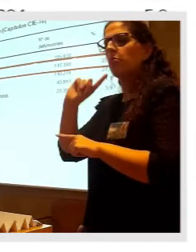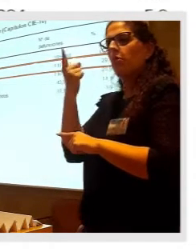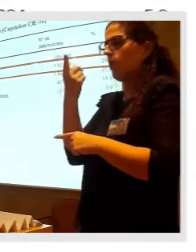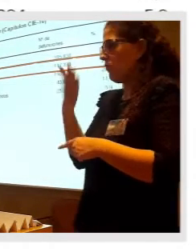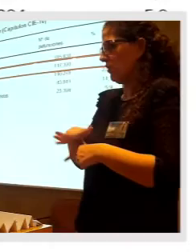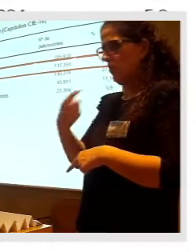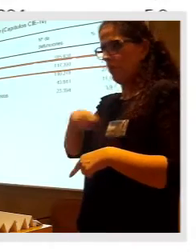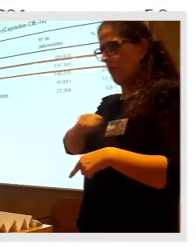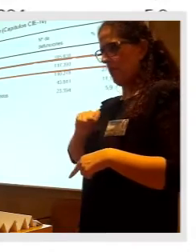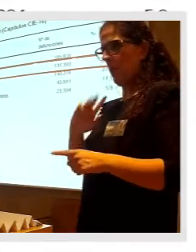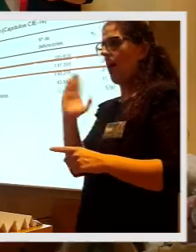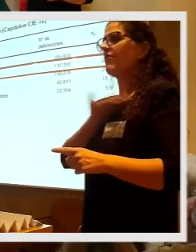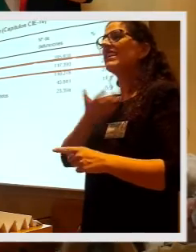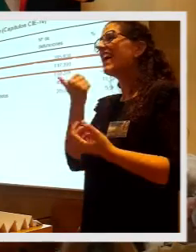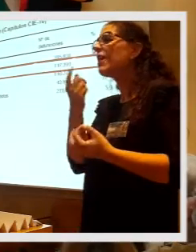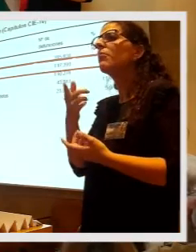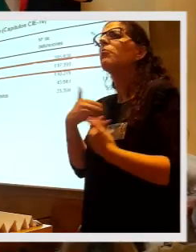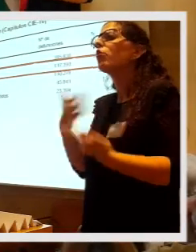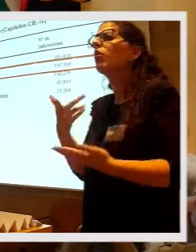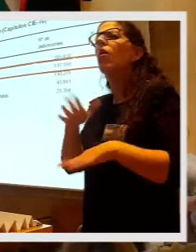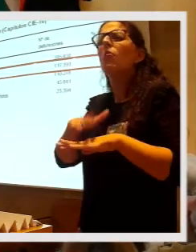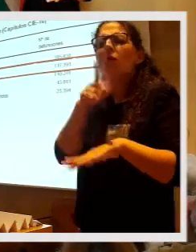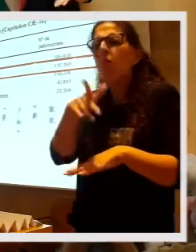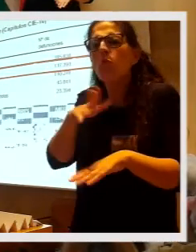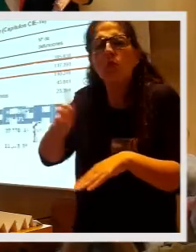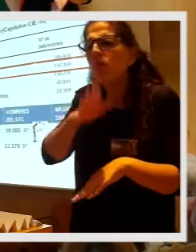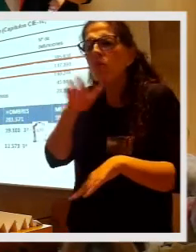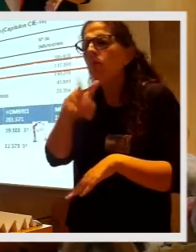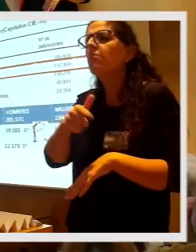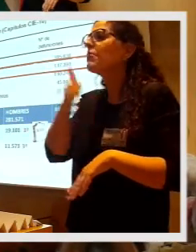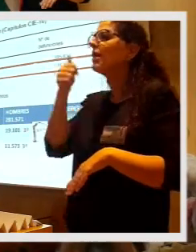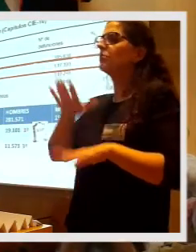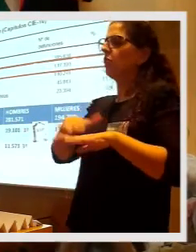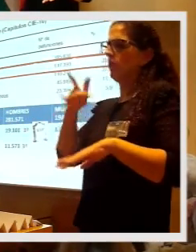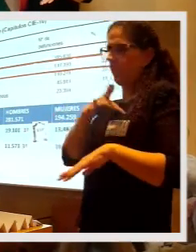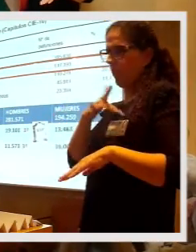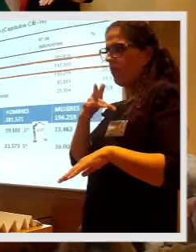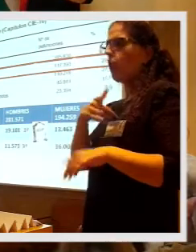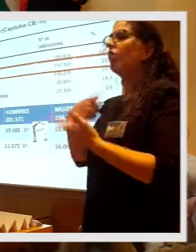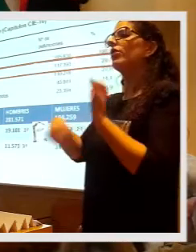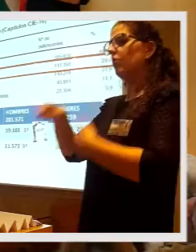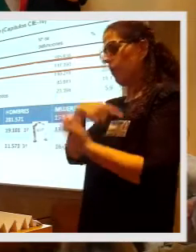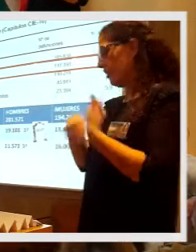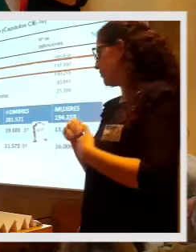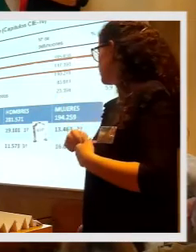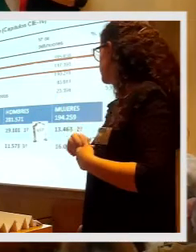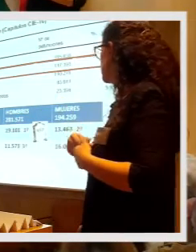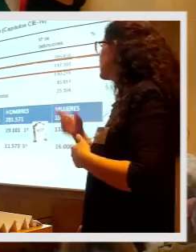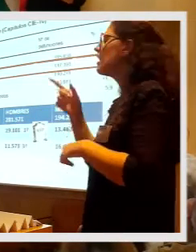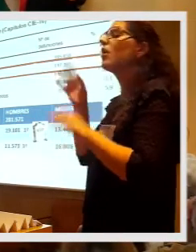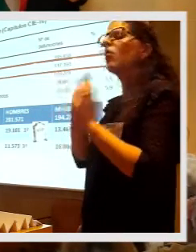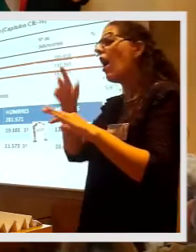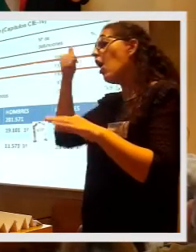como causa, os decía, de muerte a nivel nacional para toda la población, ¿no? Y si os fijáis, tanto para hombres como